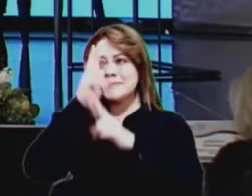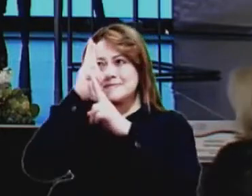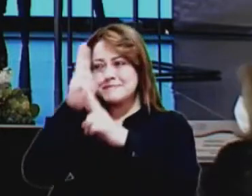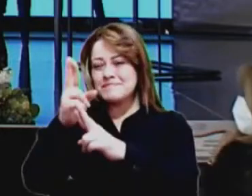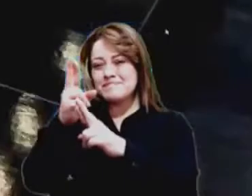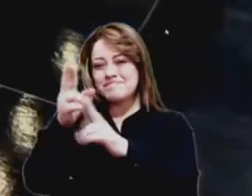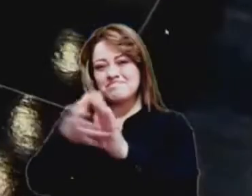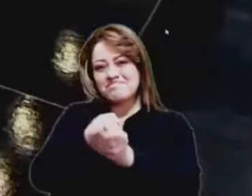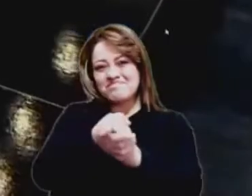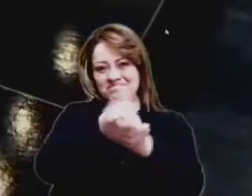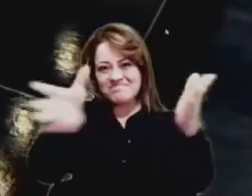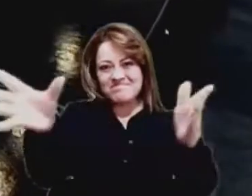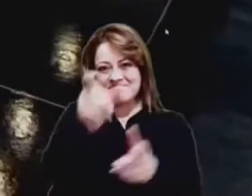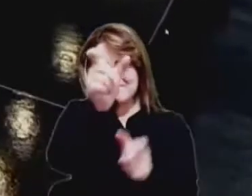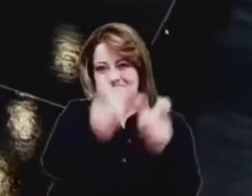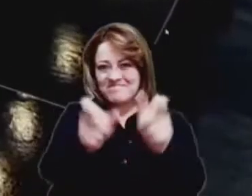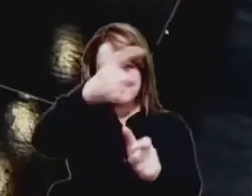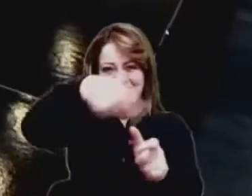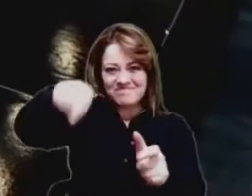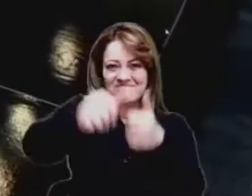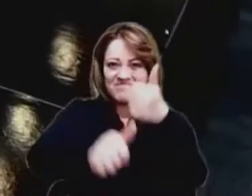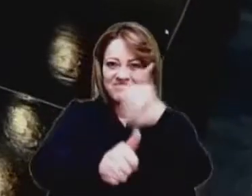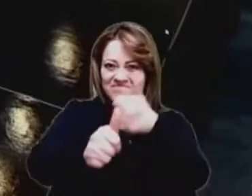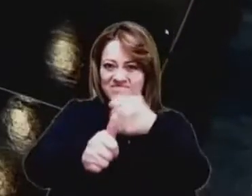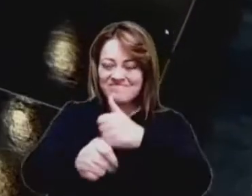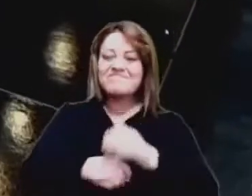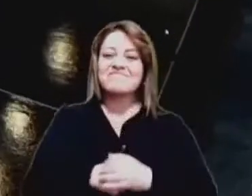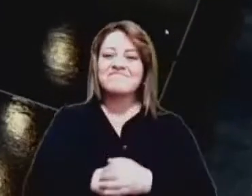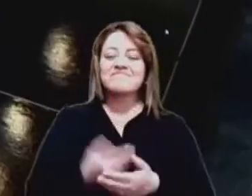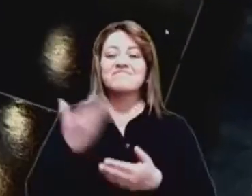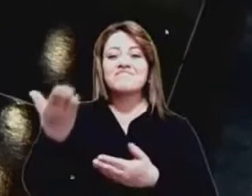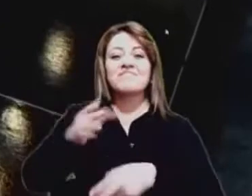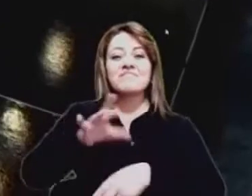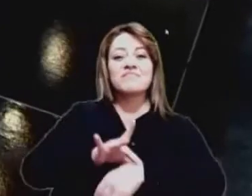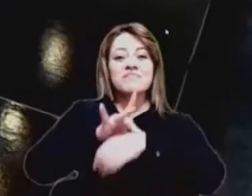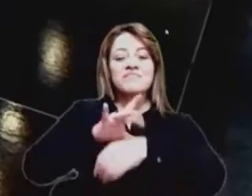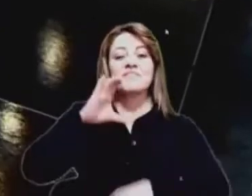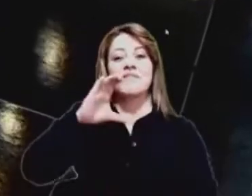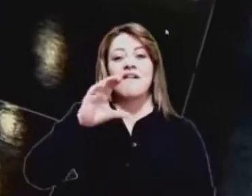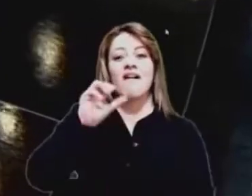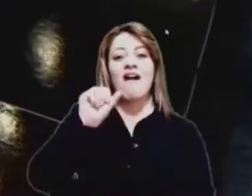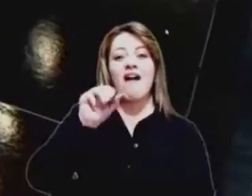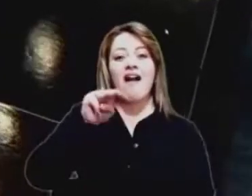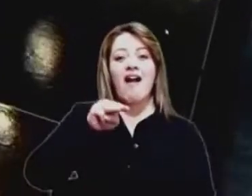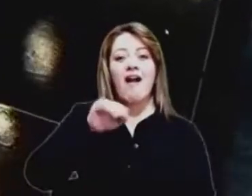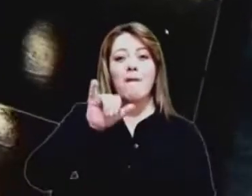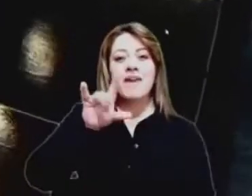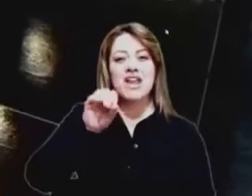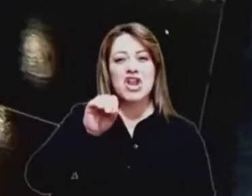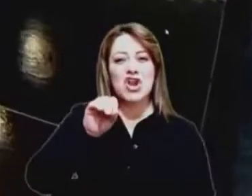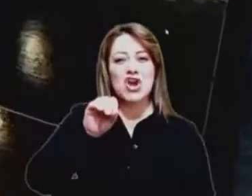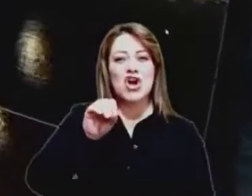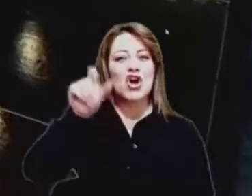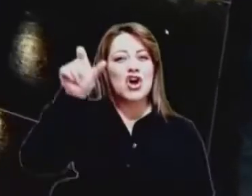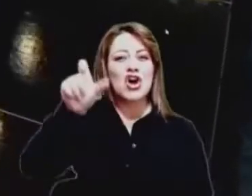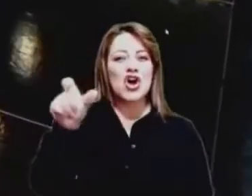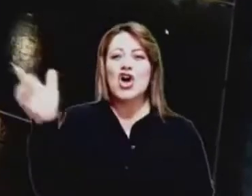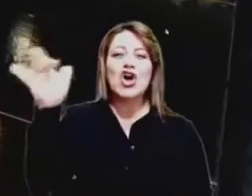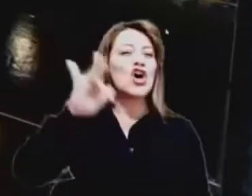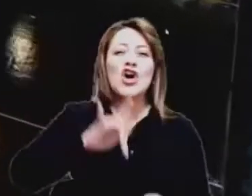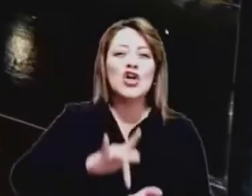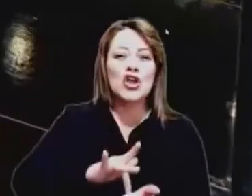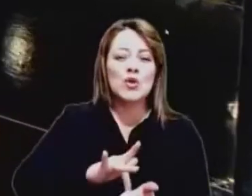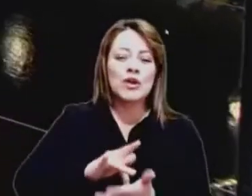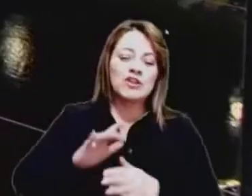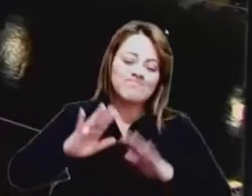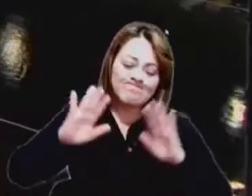ustedes excusar al doctor camilo gómez quien debía estar aquí sentado pero por asuntos de último momento le impidieron